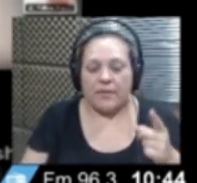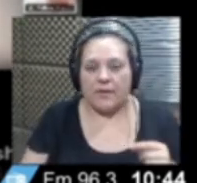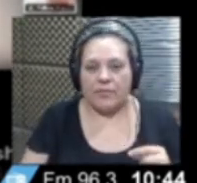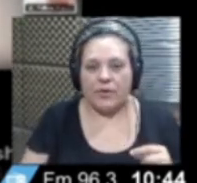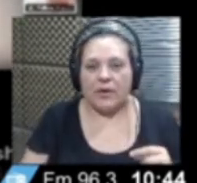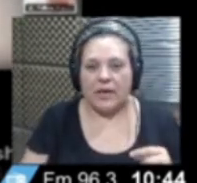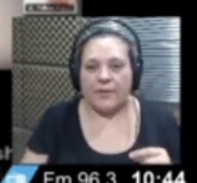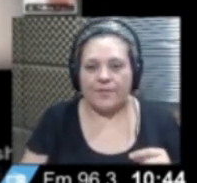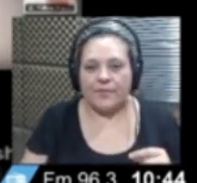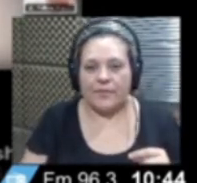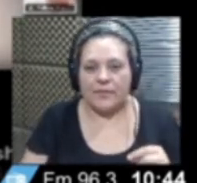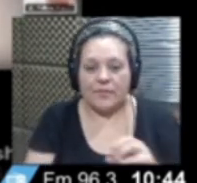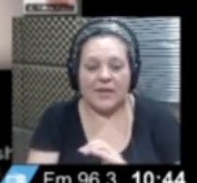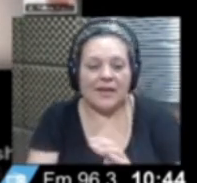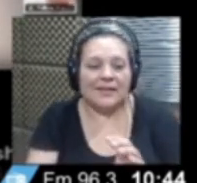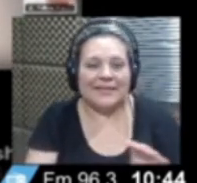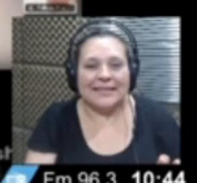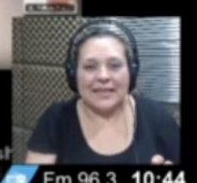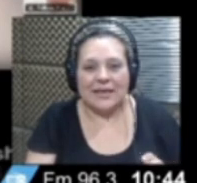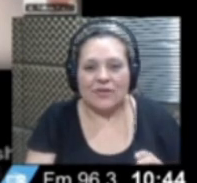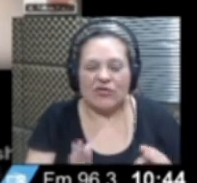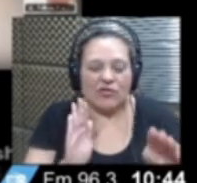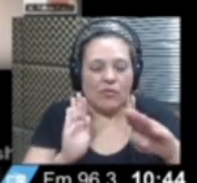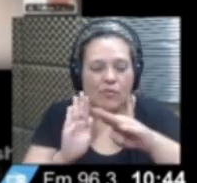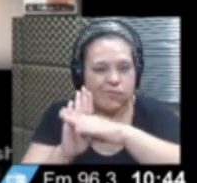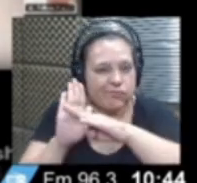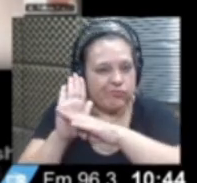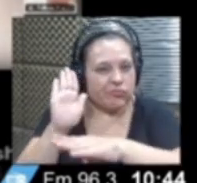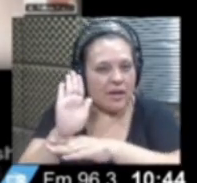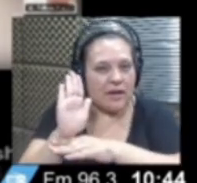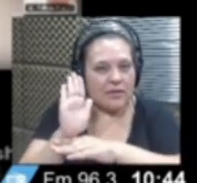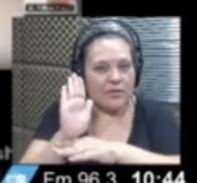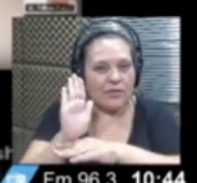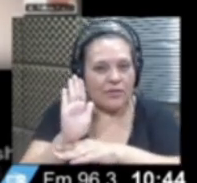último censo, ha sido una cuestión general. Y más que nada,